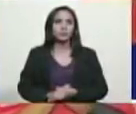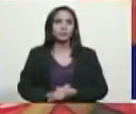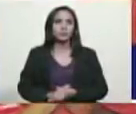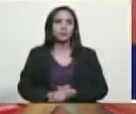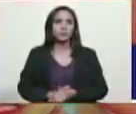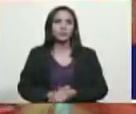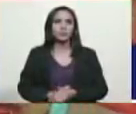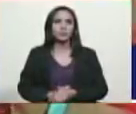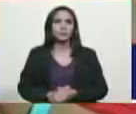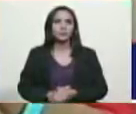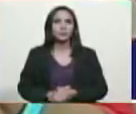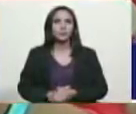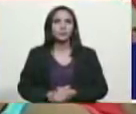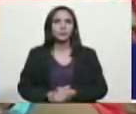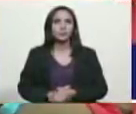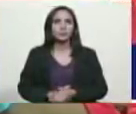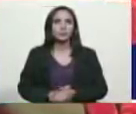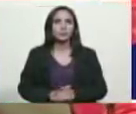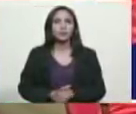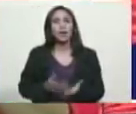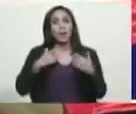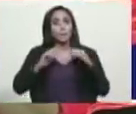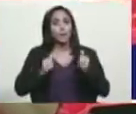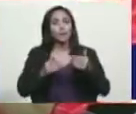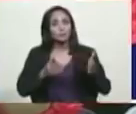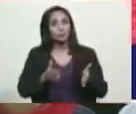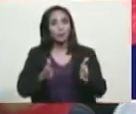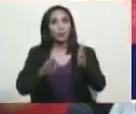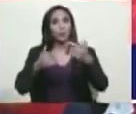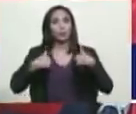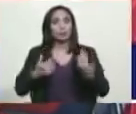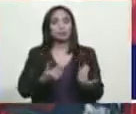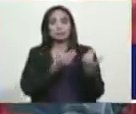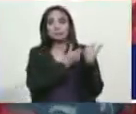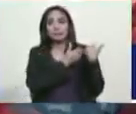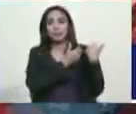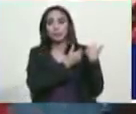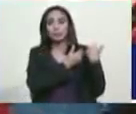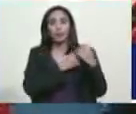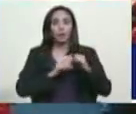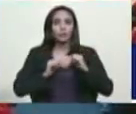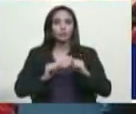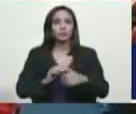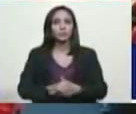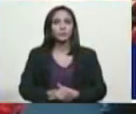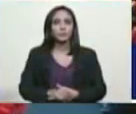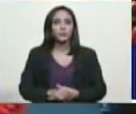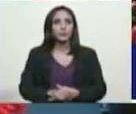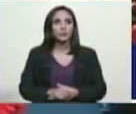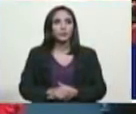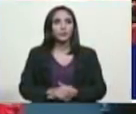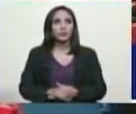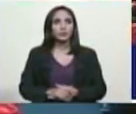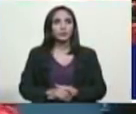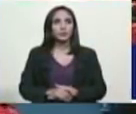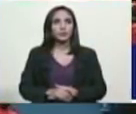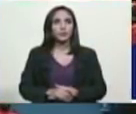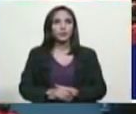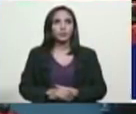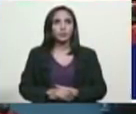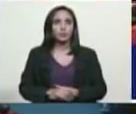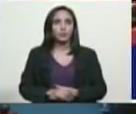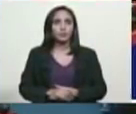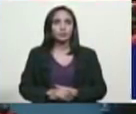Empieza ese camino. Es una enorme responsabilidad a los compañeros que están al frente de las